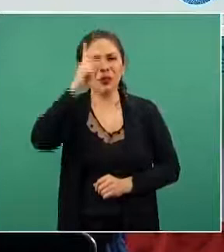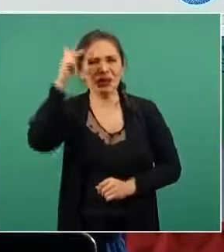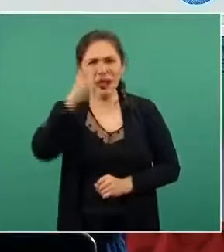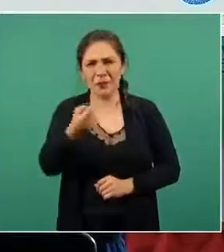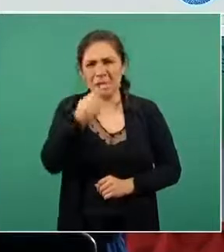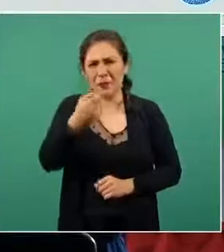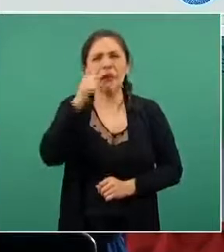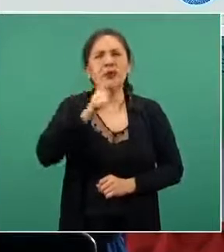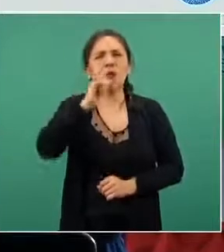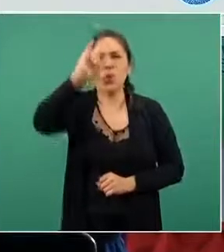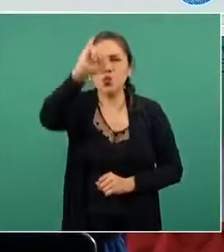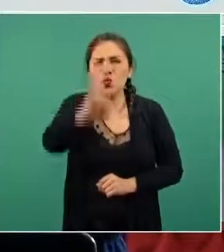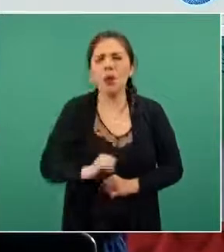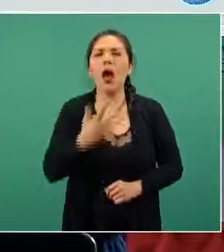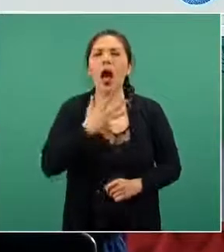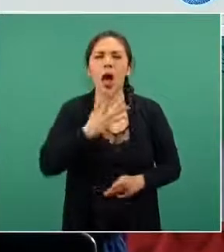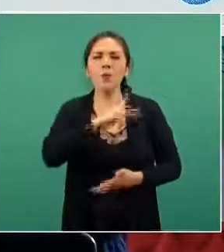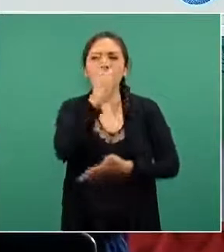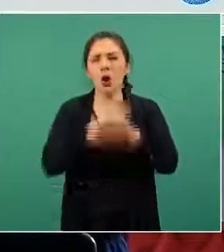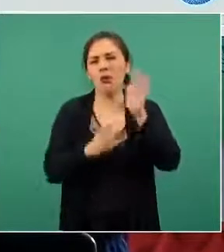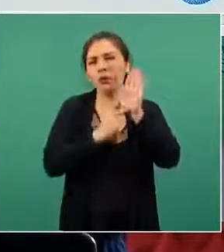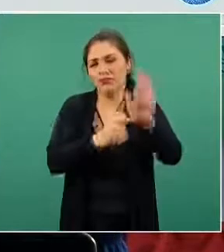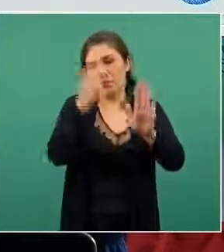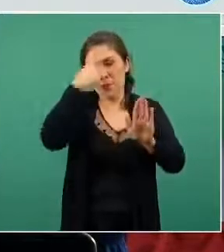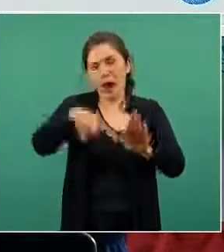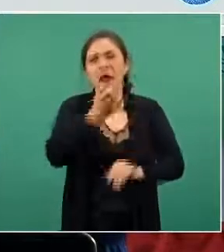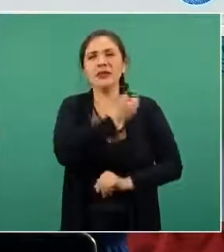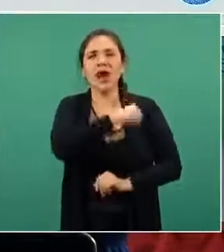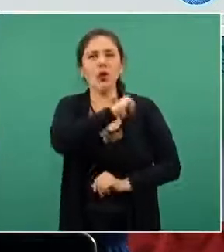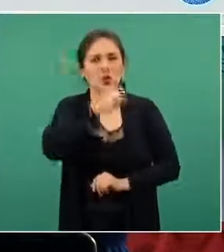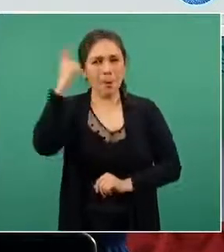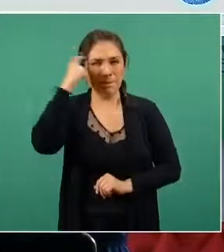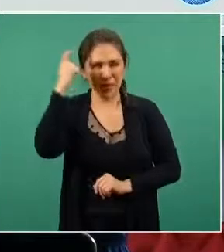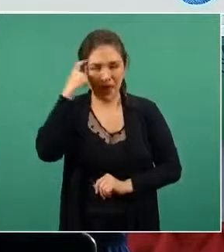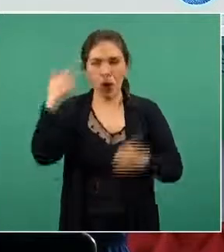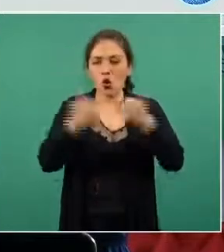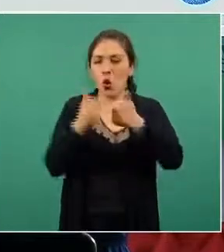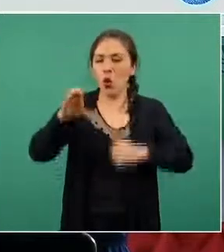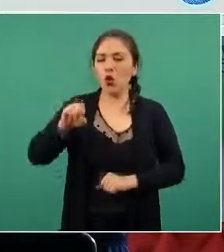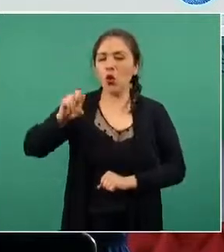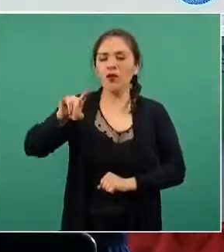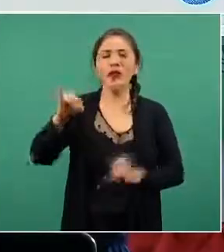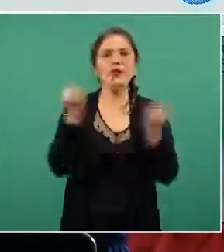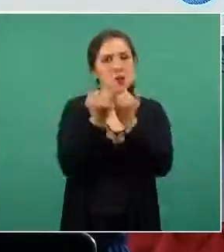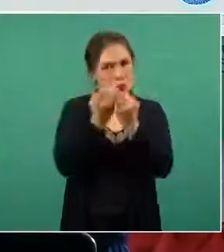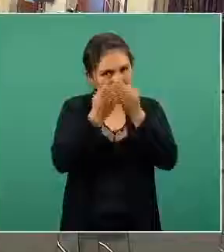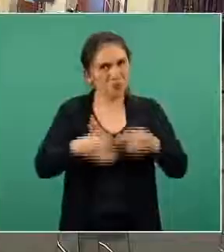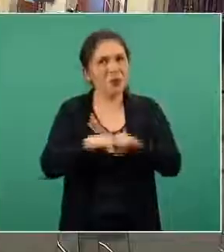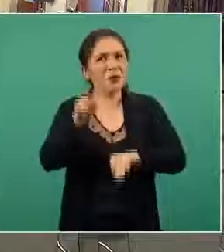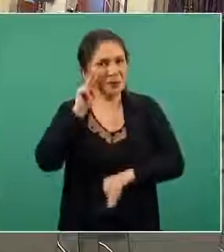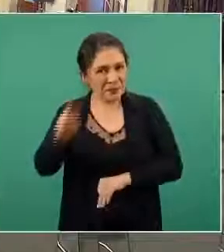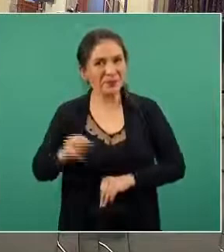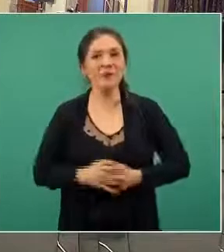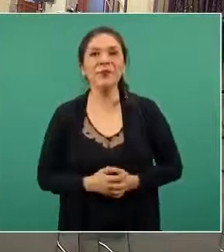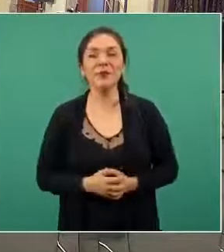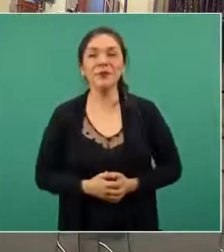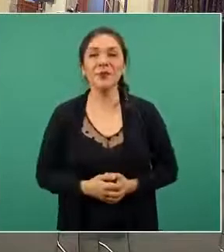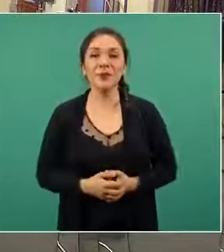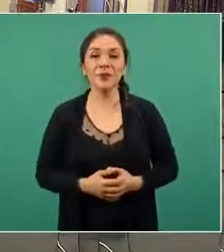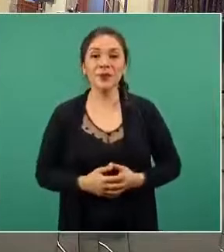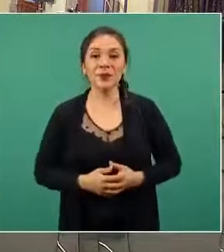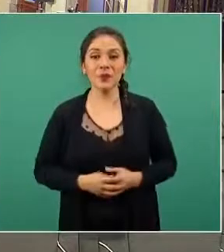tenemos prácticamente un programa de salud mental y COVID, que es muy interesante, conviene revisarlo también. La siguiente, por favor.